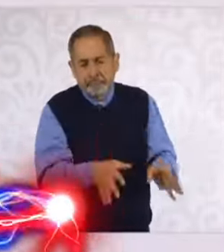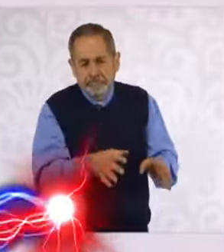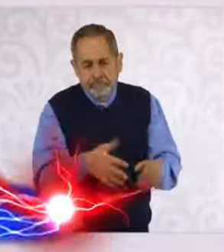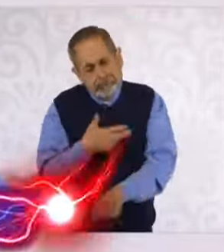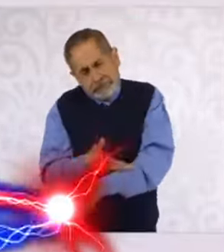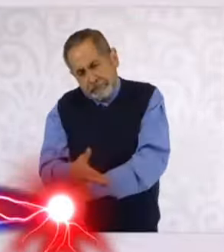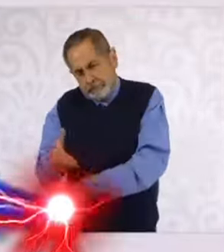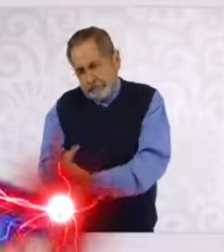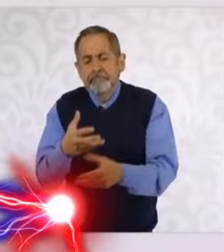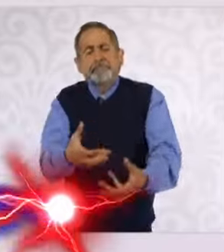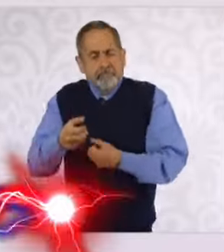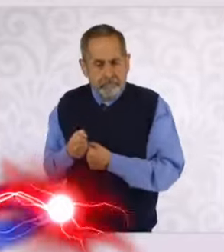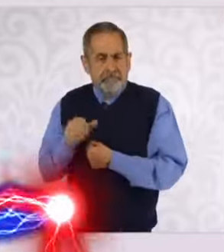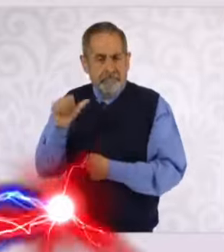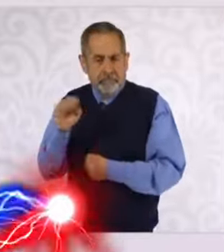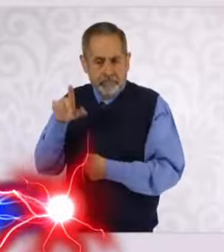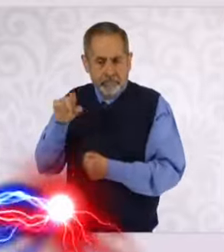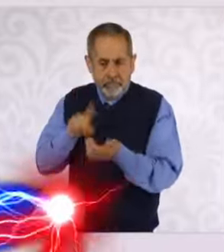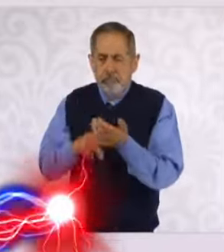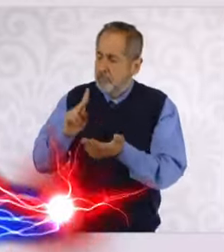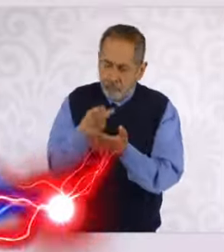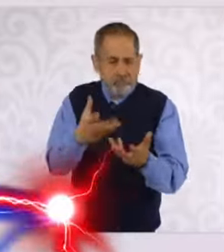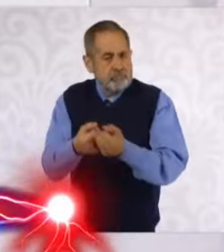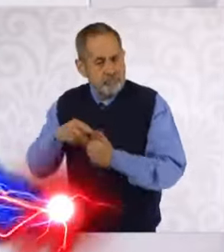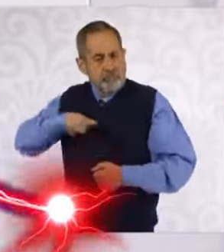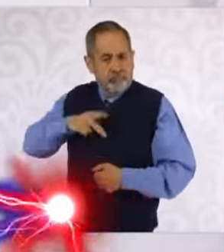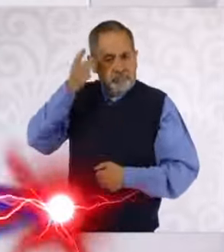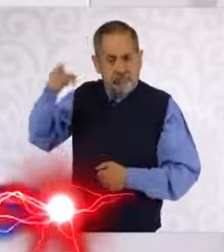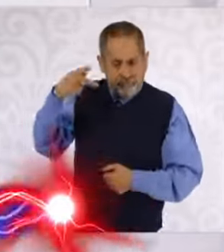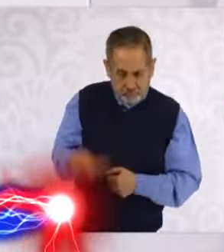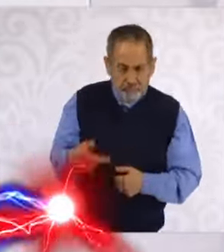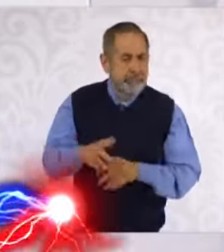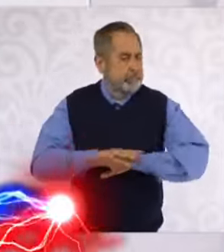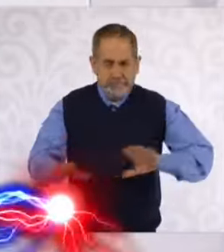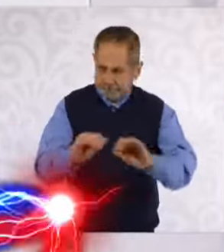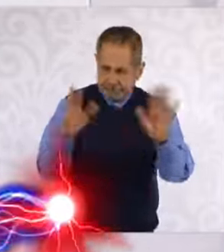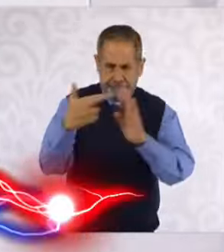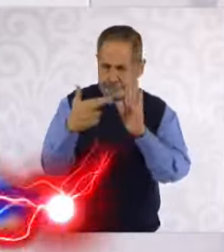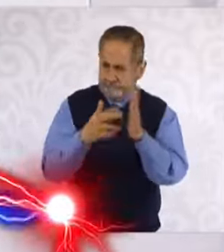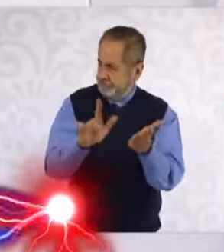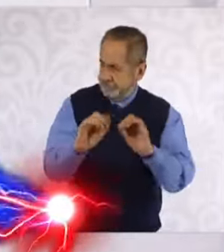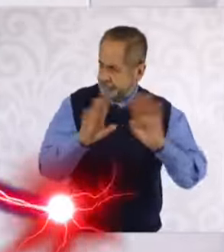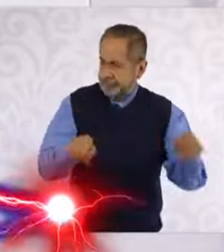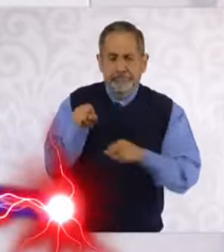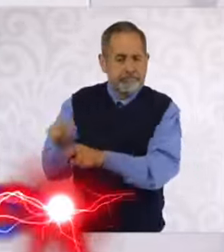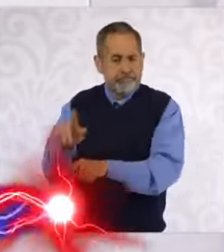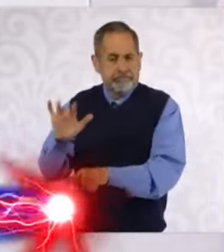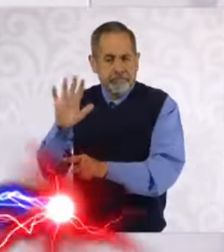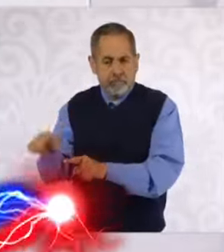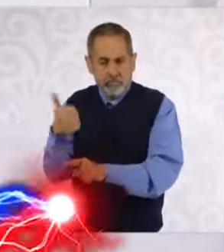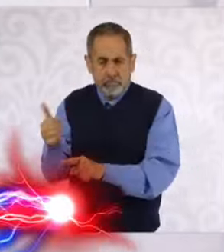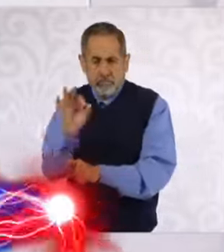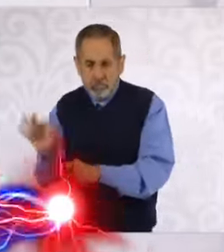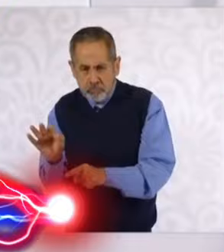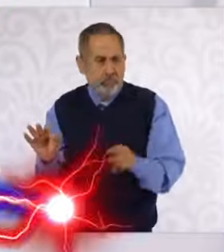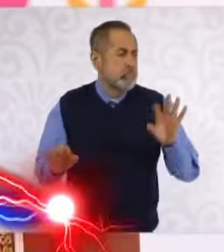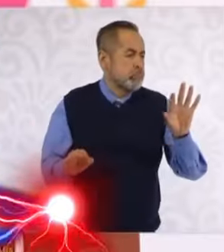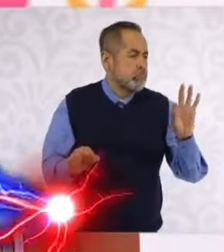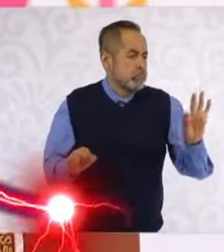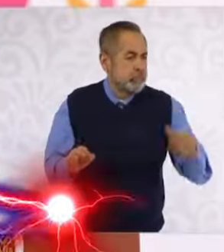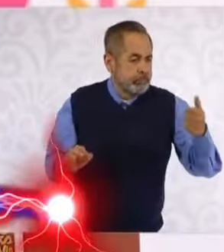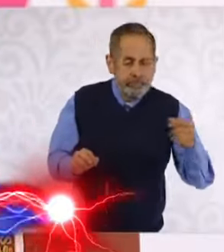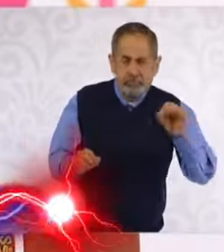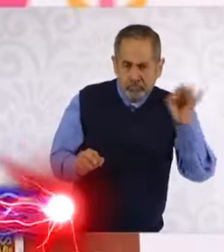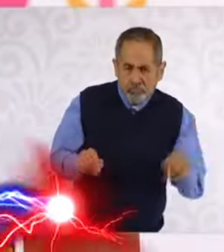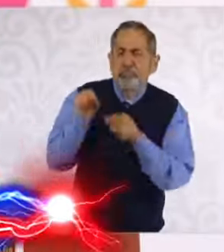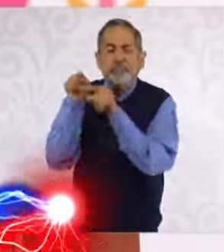de planeación, se ponen reglas claras para el 46% y queda muy claro cómo va a seguir creciendo Comisión Federal de Electricidad. Y